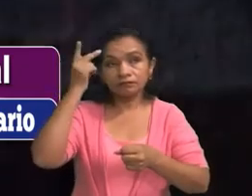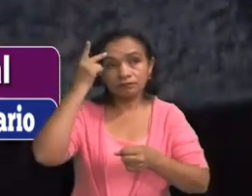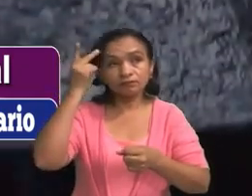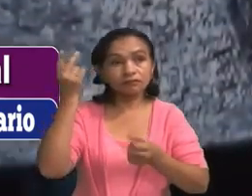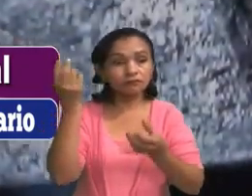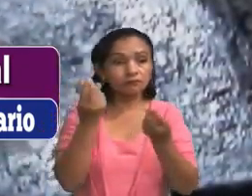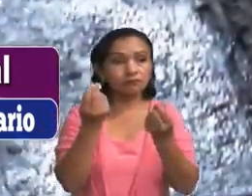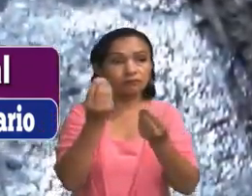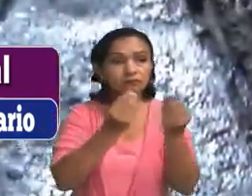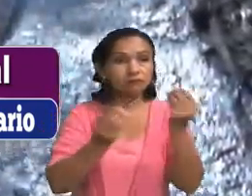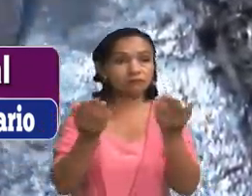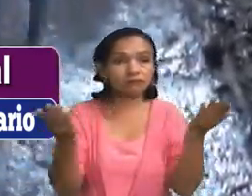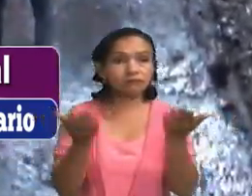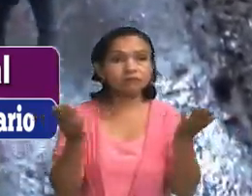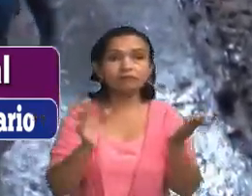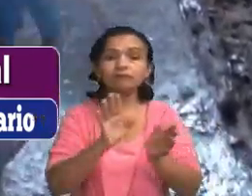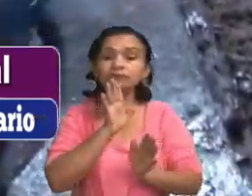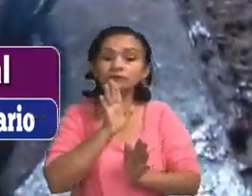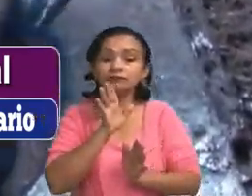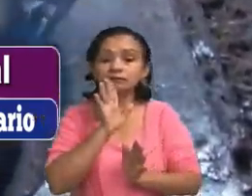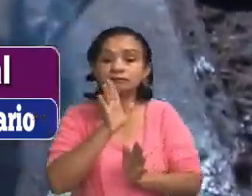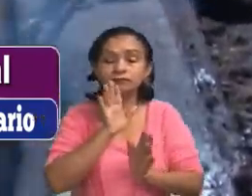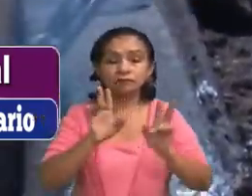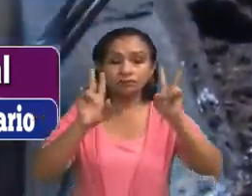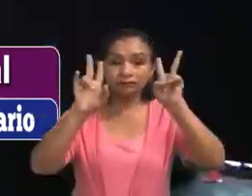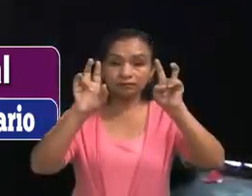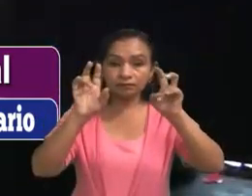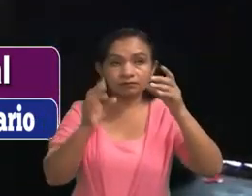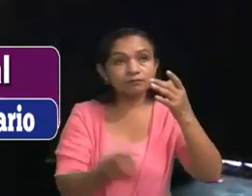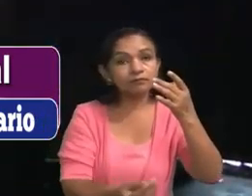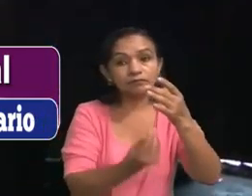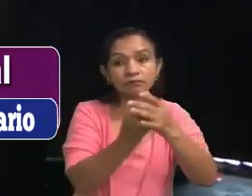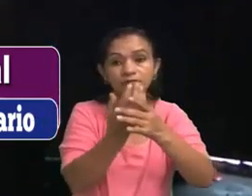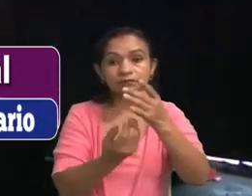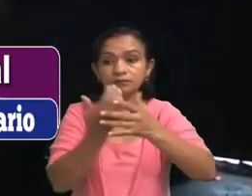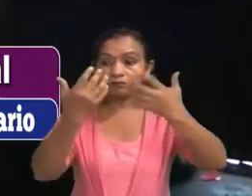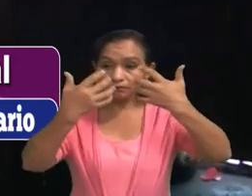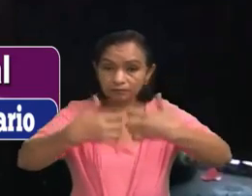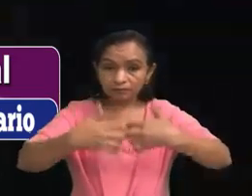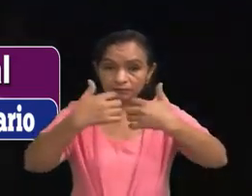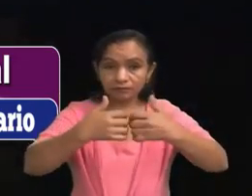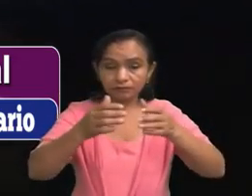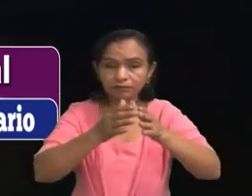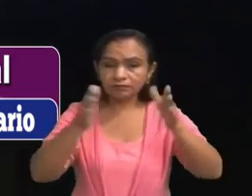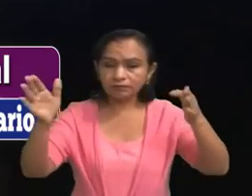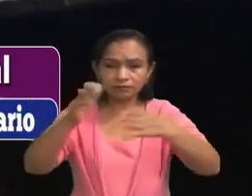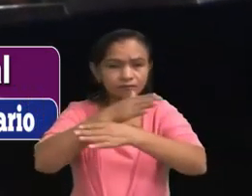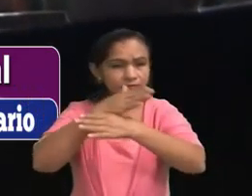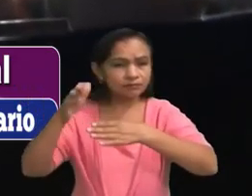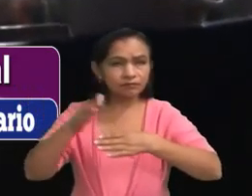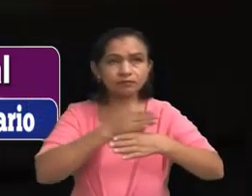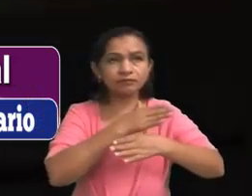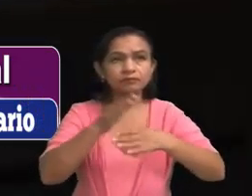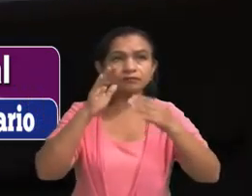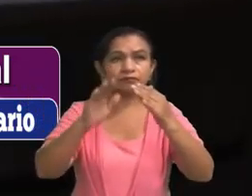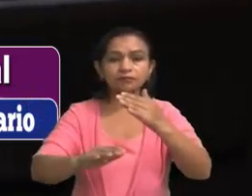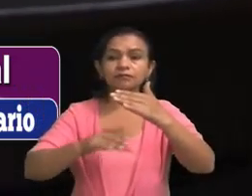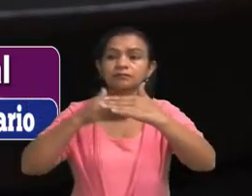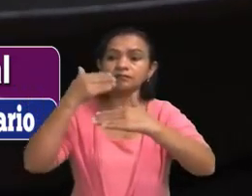academia, hablando sobre agroecología y sobre agroindustria en pequeña y mediana escala. Luego de